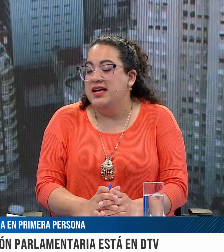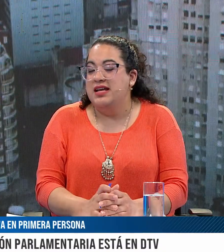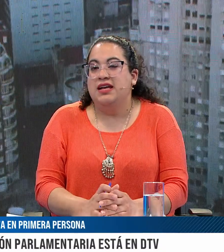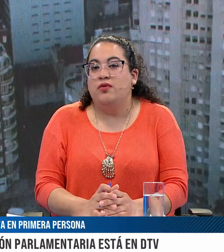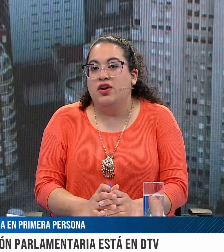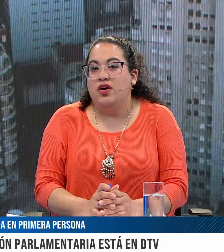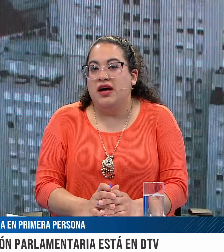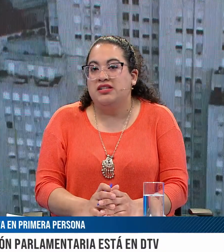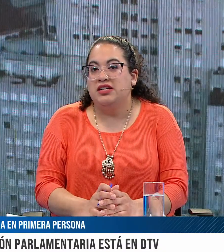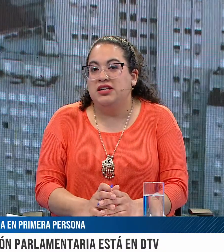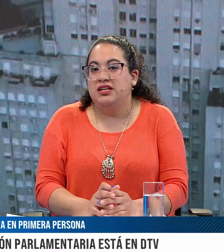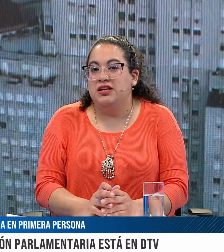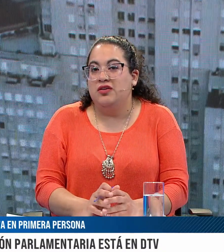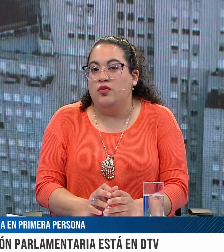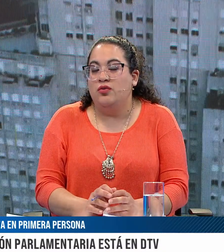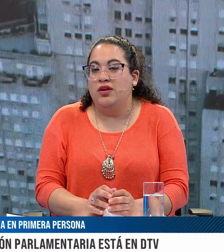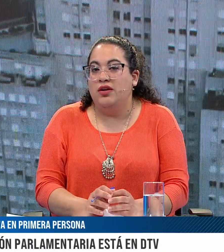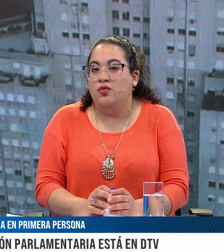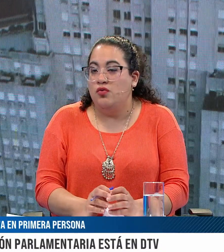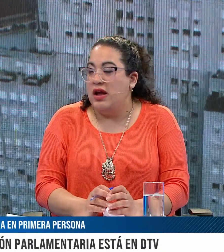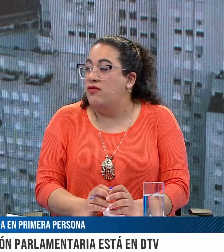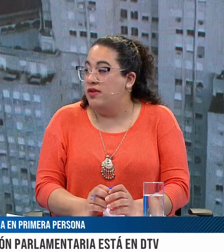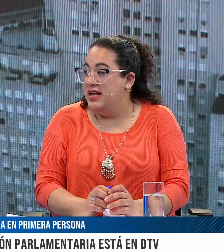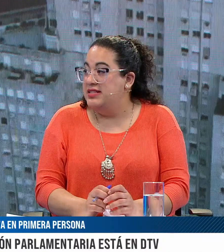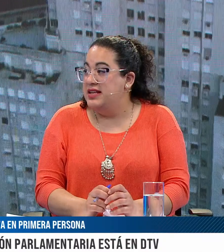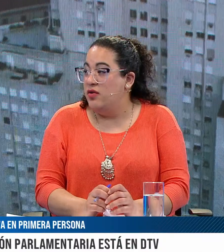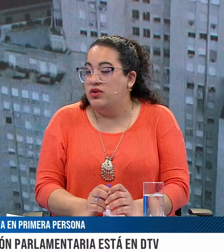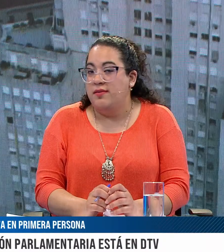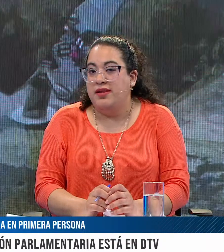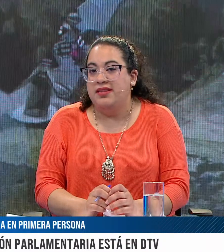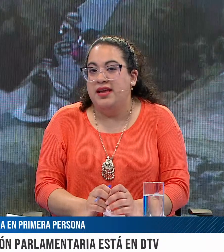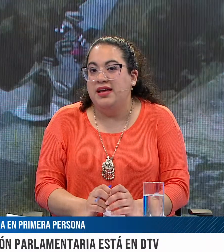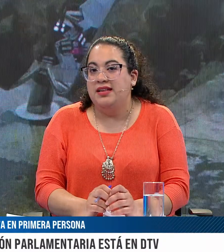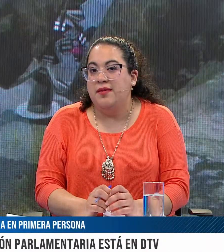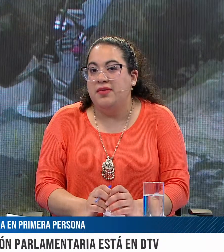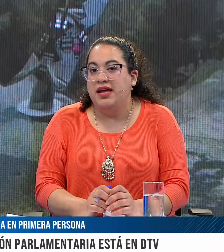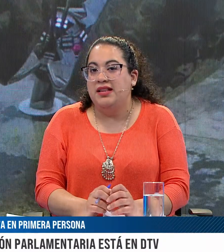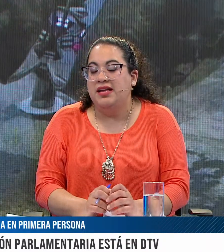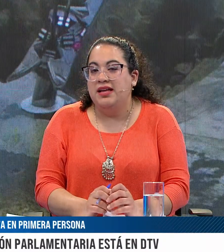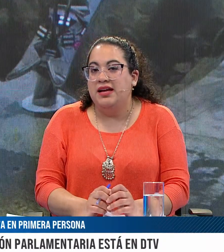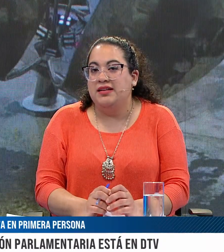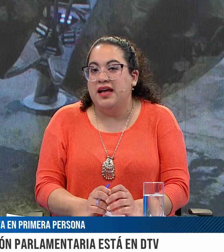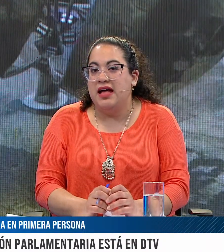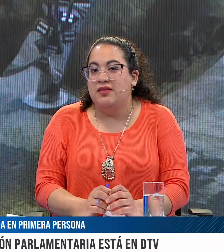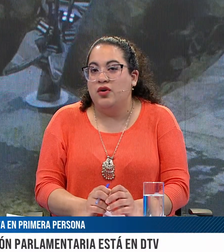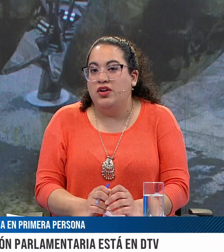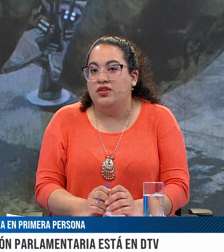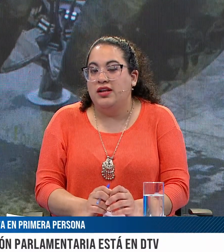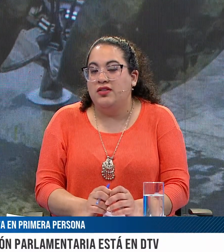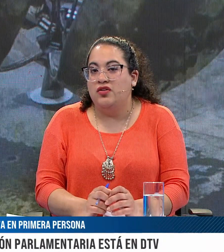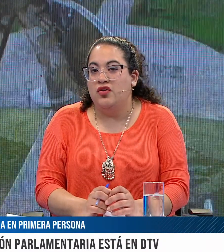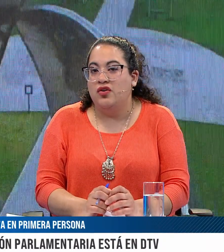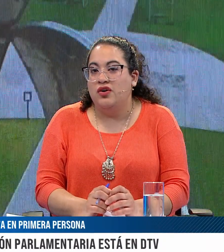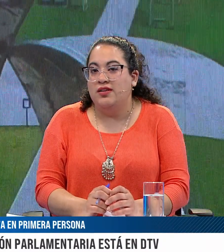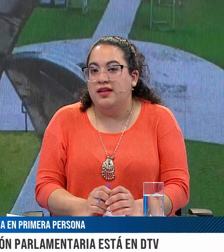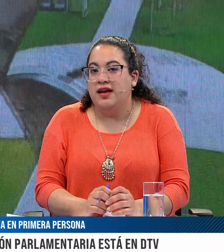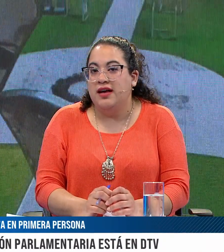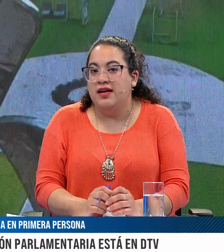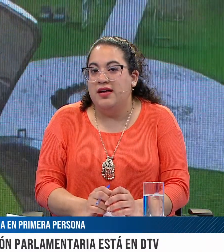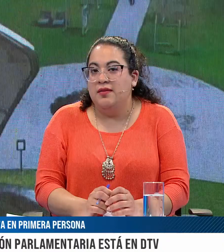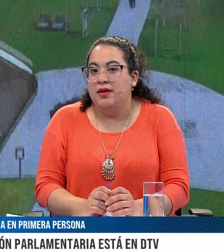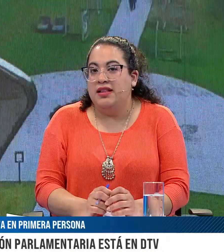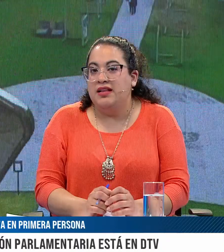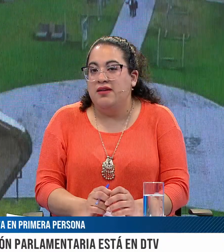Avanza. Y bueno, allí hubo una conferencia justamente, y también están, bueno, teniendo